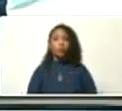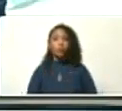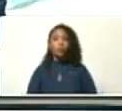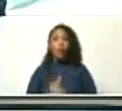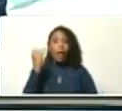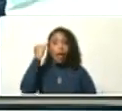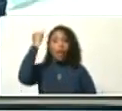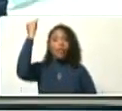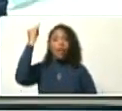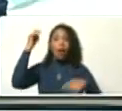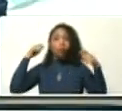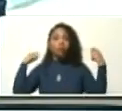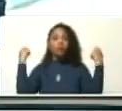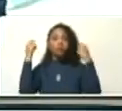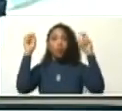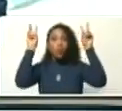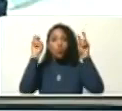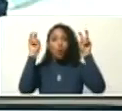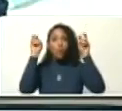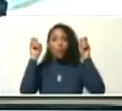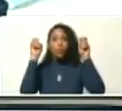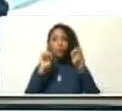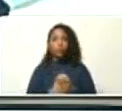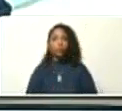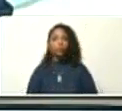creativo, innovador, no dogmático.